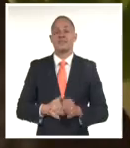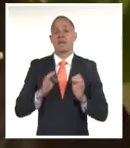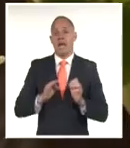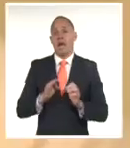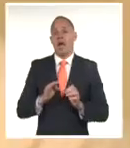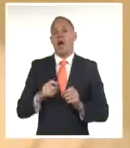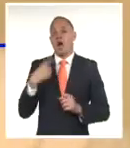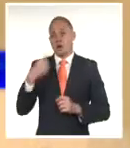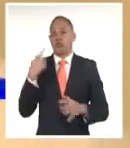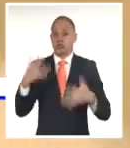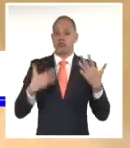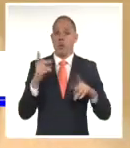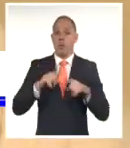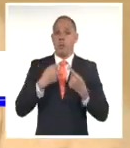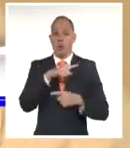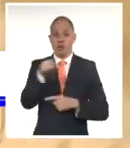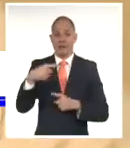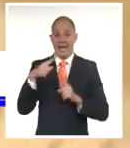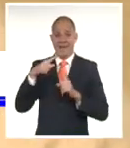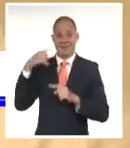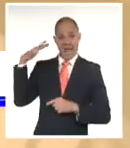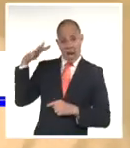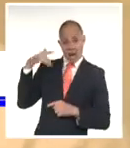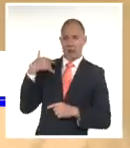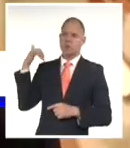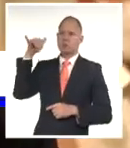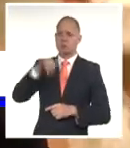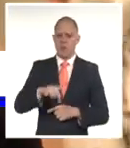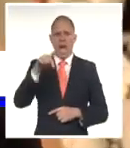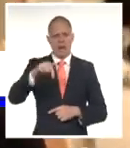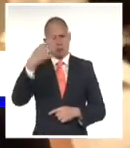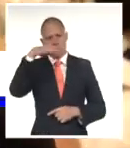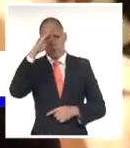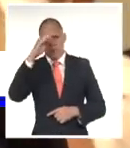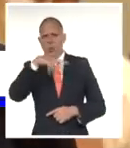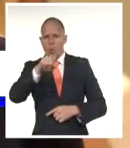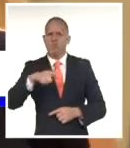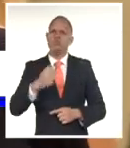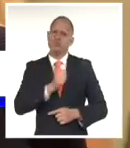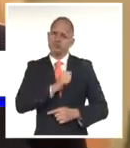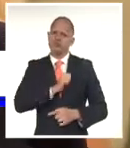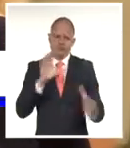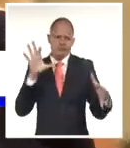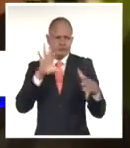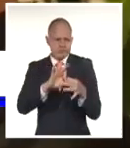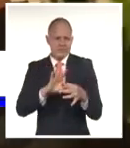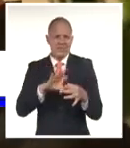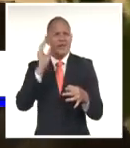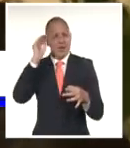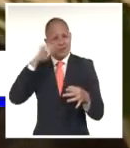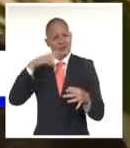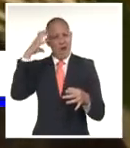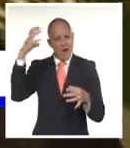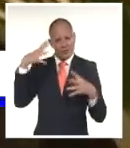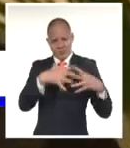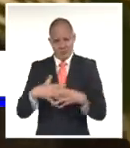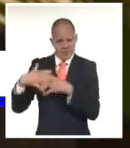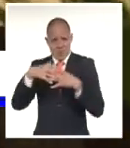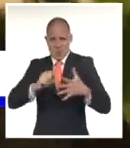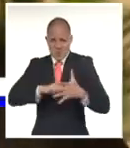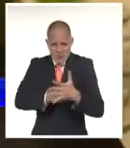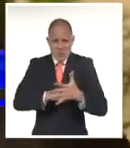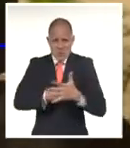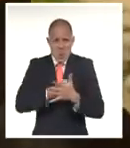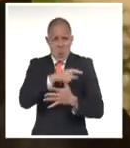han hecho por Cuba, la comprensión que han tenido de nuestra realidad, cómo han sabido resistir presiones y cómo juntos en todos estos años